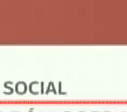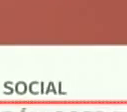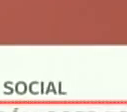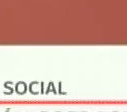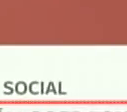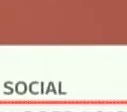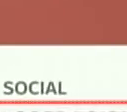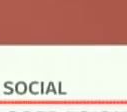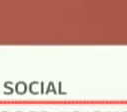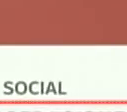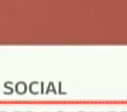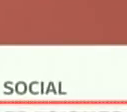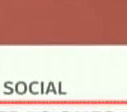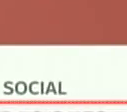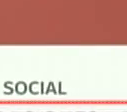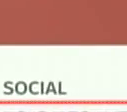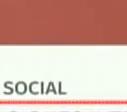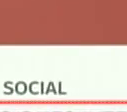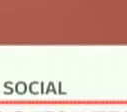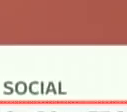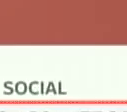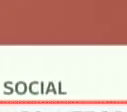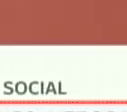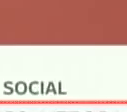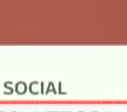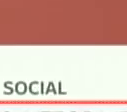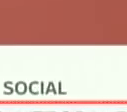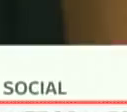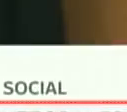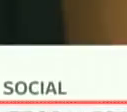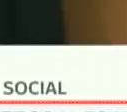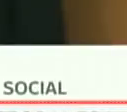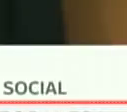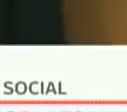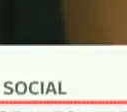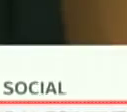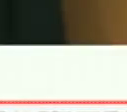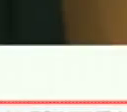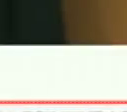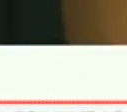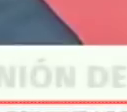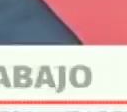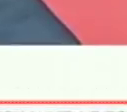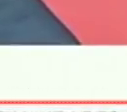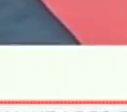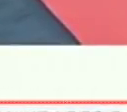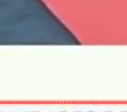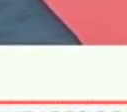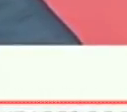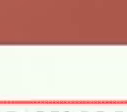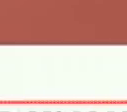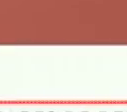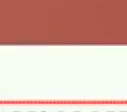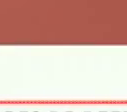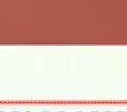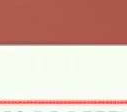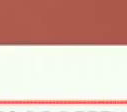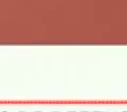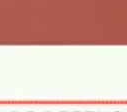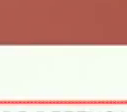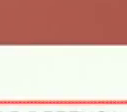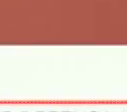presidenta del Seguro Social, doctora Magaly Gutiérrez. Asimismo, se encuentra con